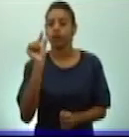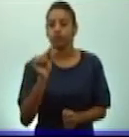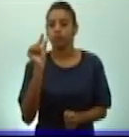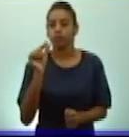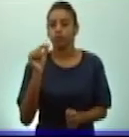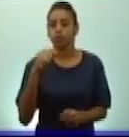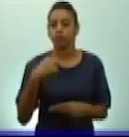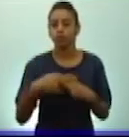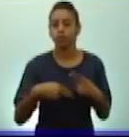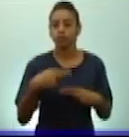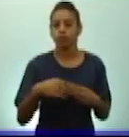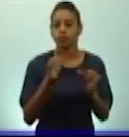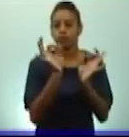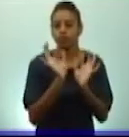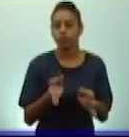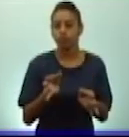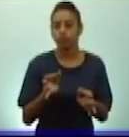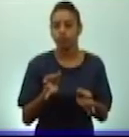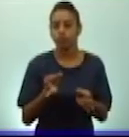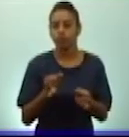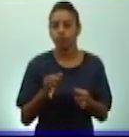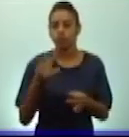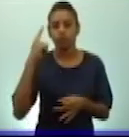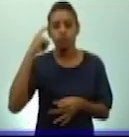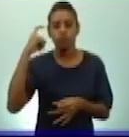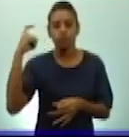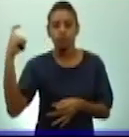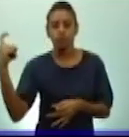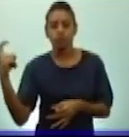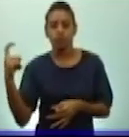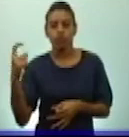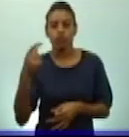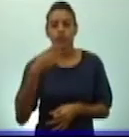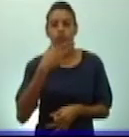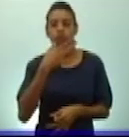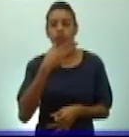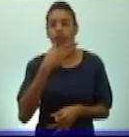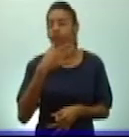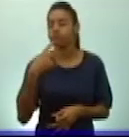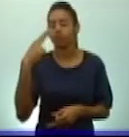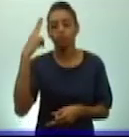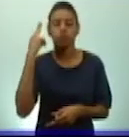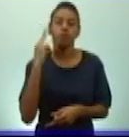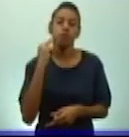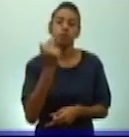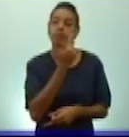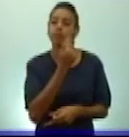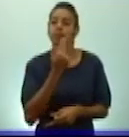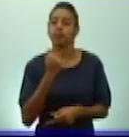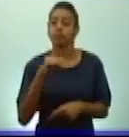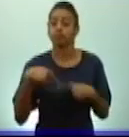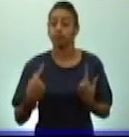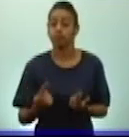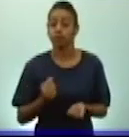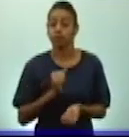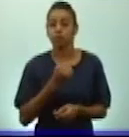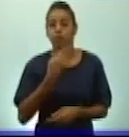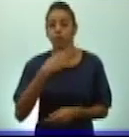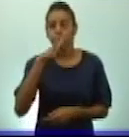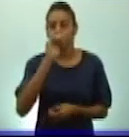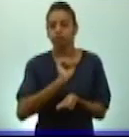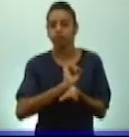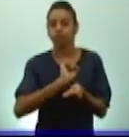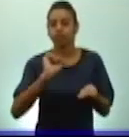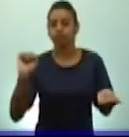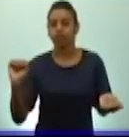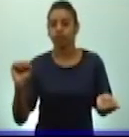que hicieron realidad los sueños y anhelos martianos de una patria independiente con una plena